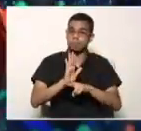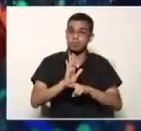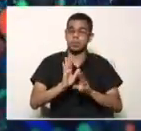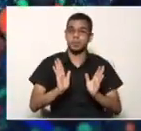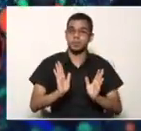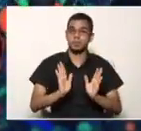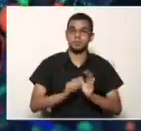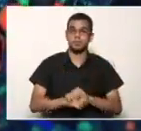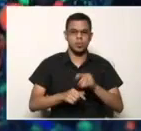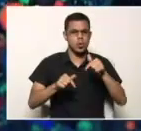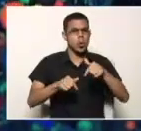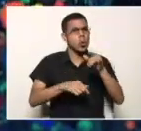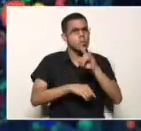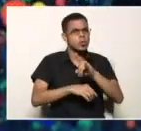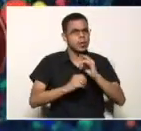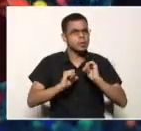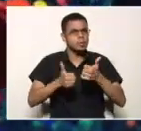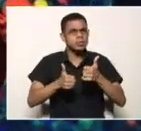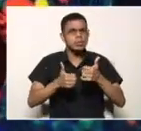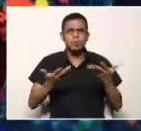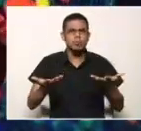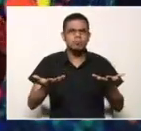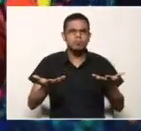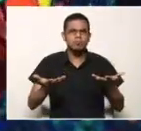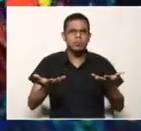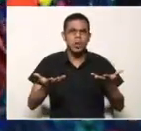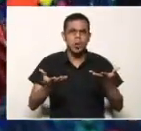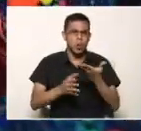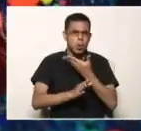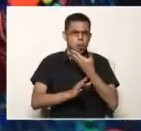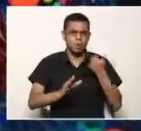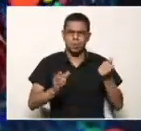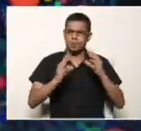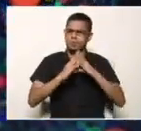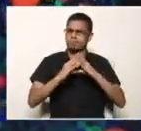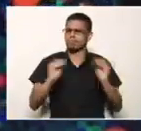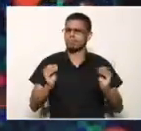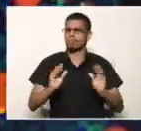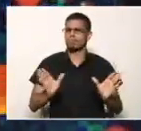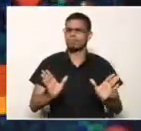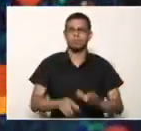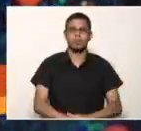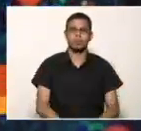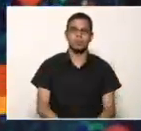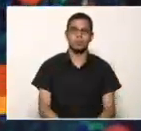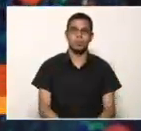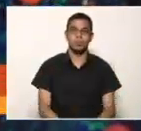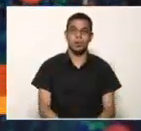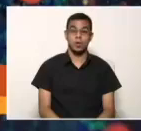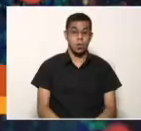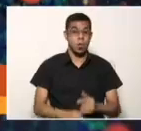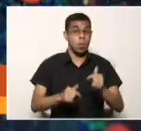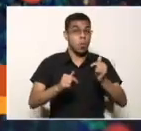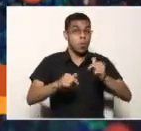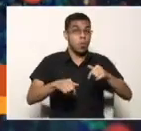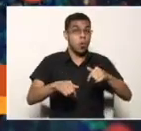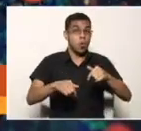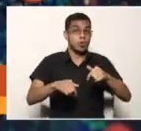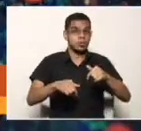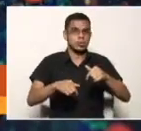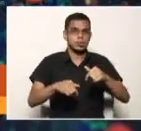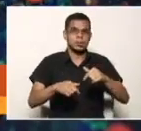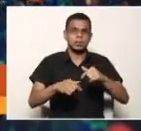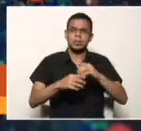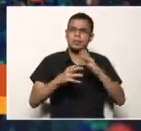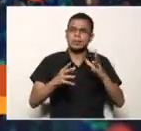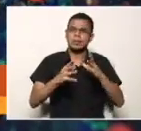lunes, comenzaremos la semana presentándoles las mejores secciones para toda la familia. Hoy, lunes de producción y soberanía, la Dirección